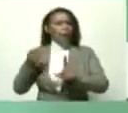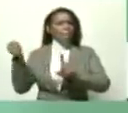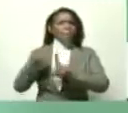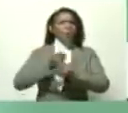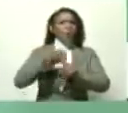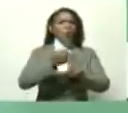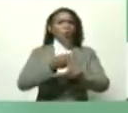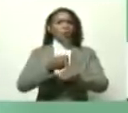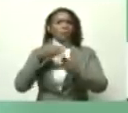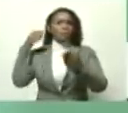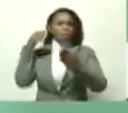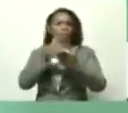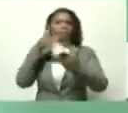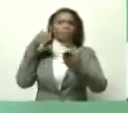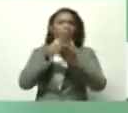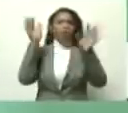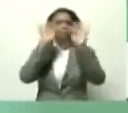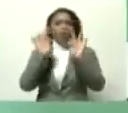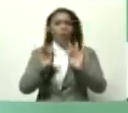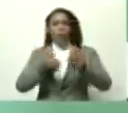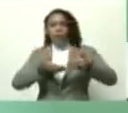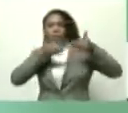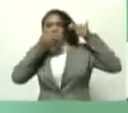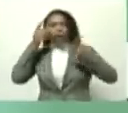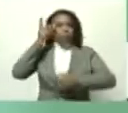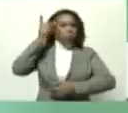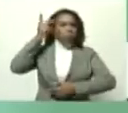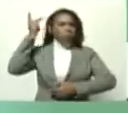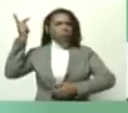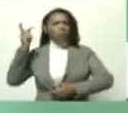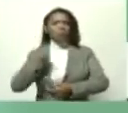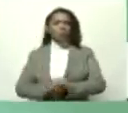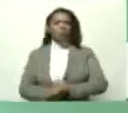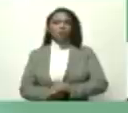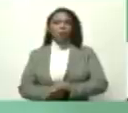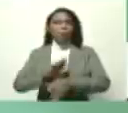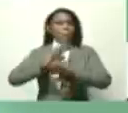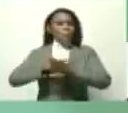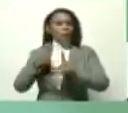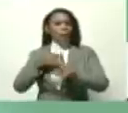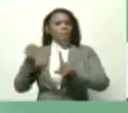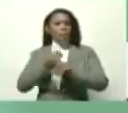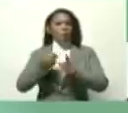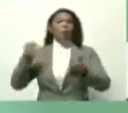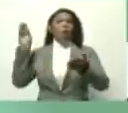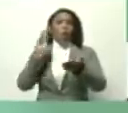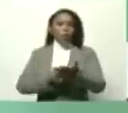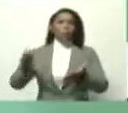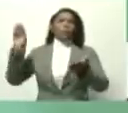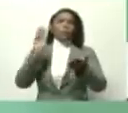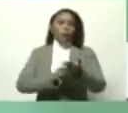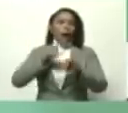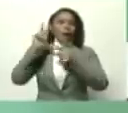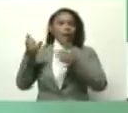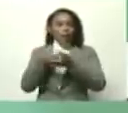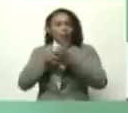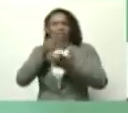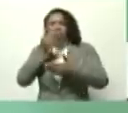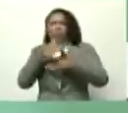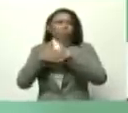a constantes mecanismos de terrorismo psicológico? ¿Por qué fue torturado una y otra vez allá en Cabo Verde? ¿Por qué?